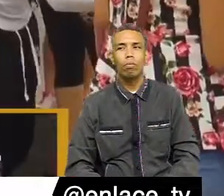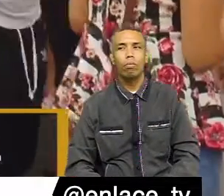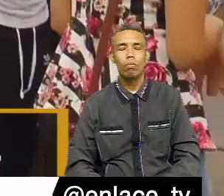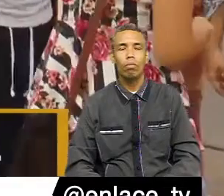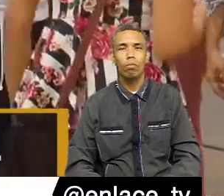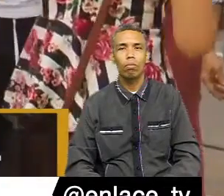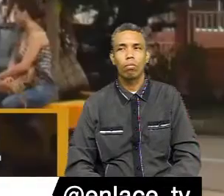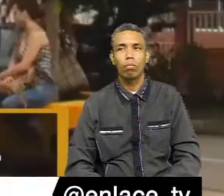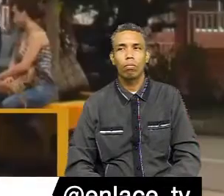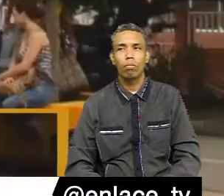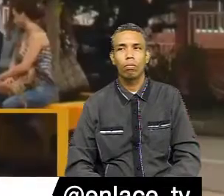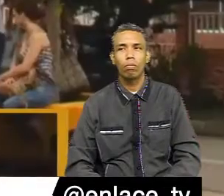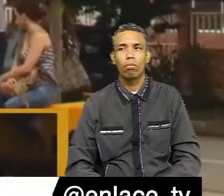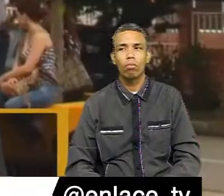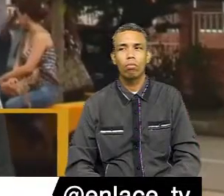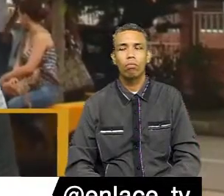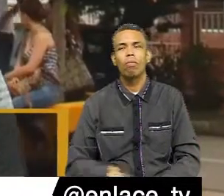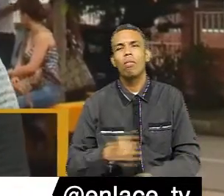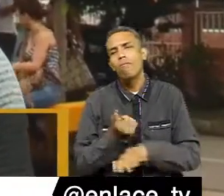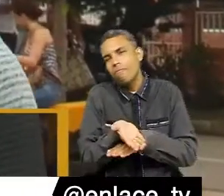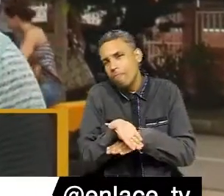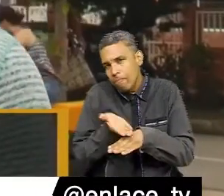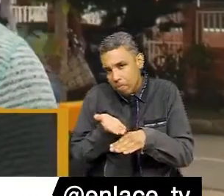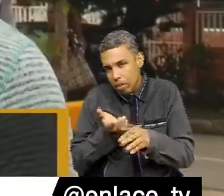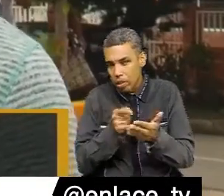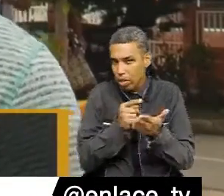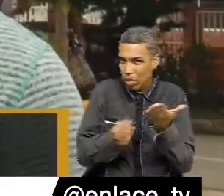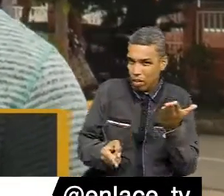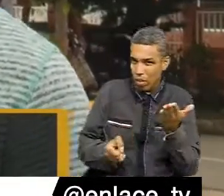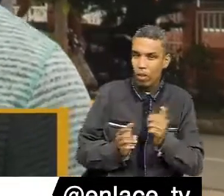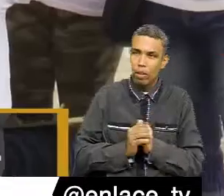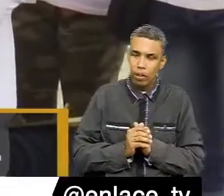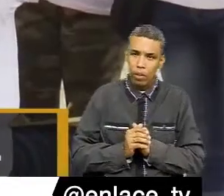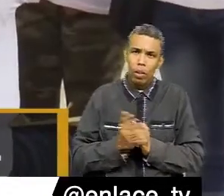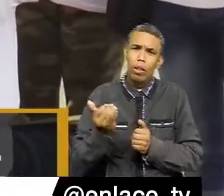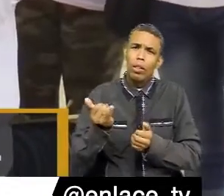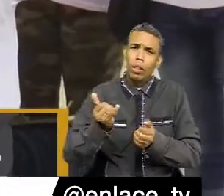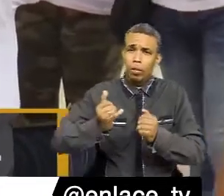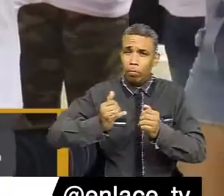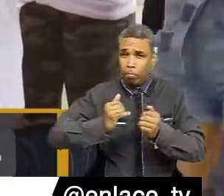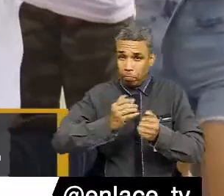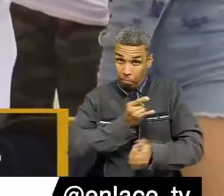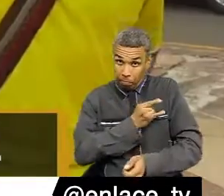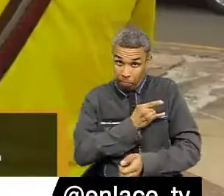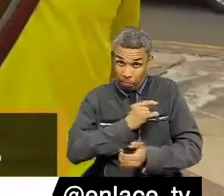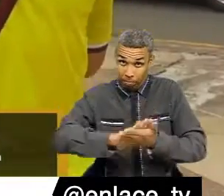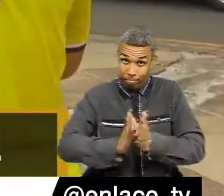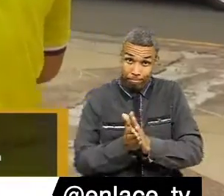Lo que nosotros estamos diciendo, exigiendo un apoyo desde la Unipaz.